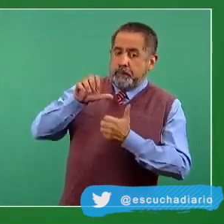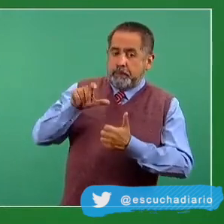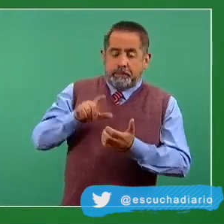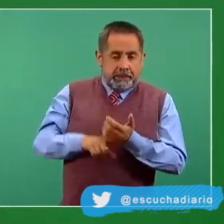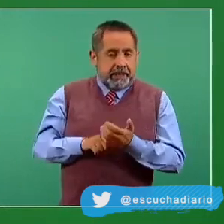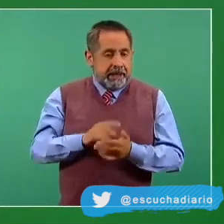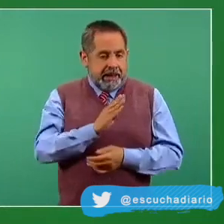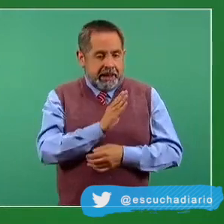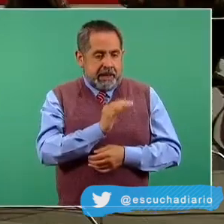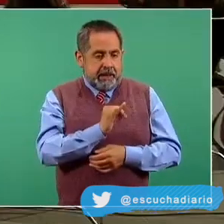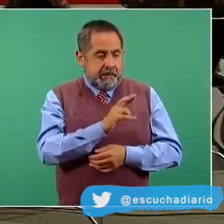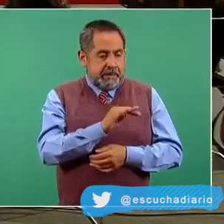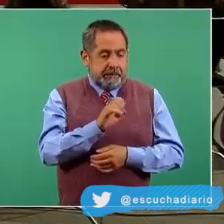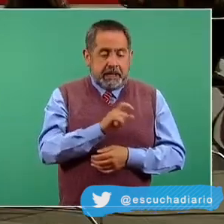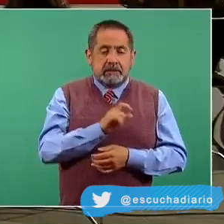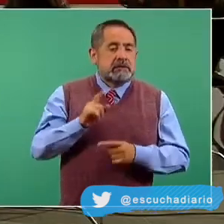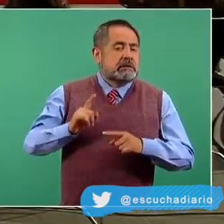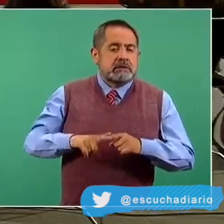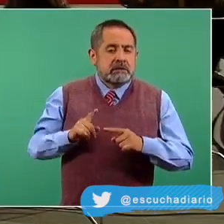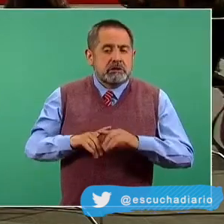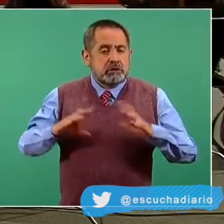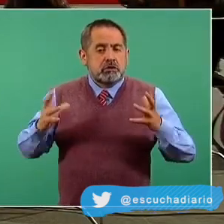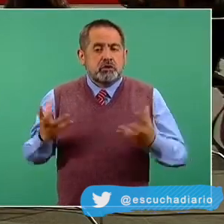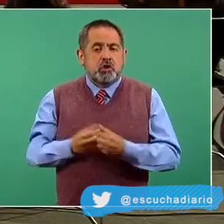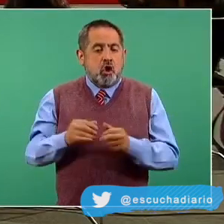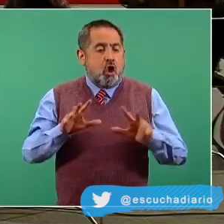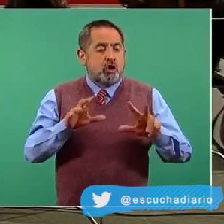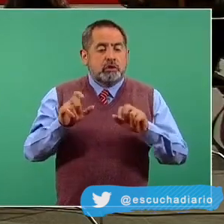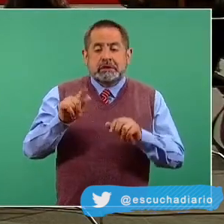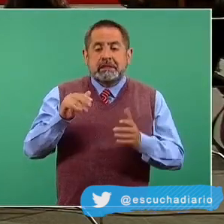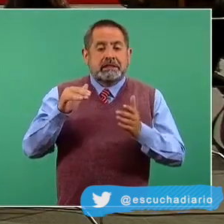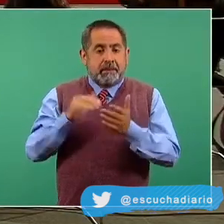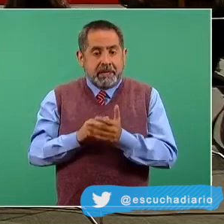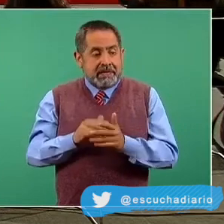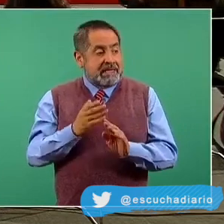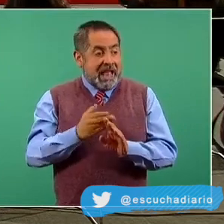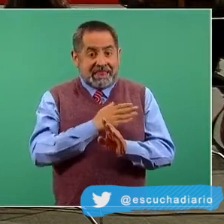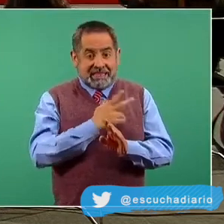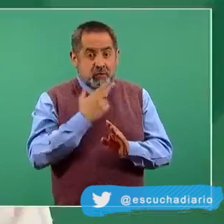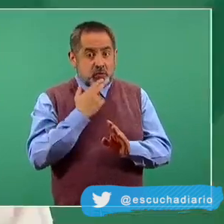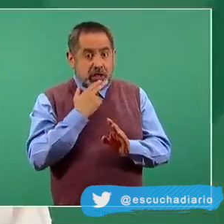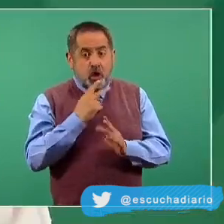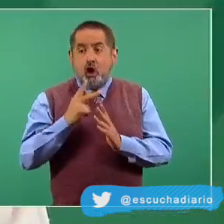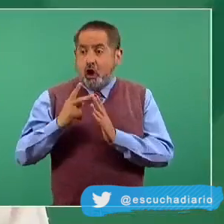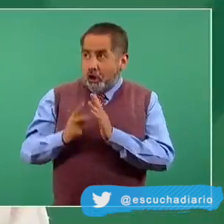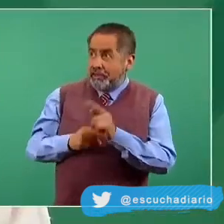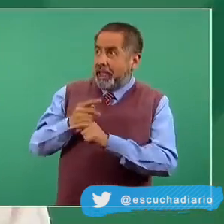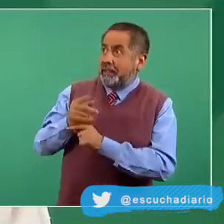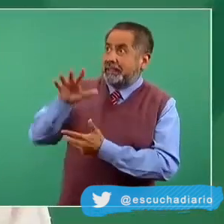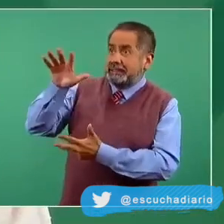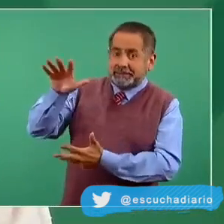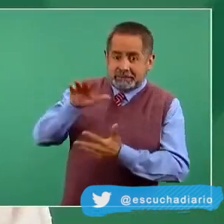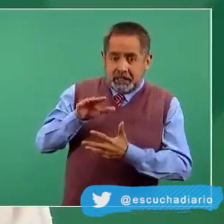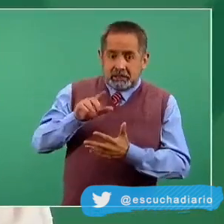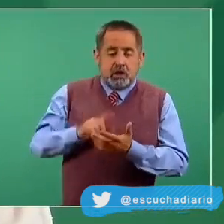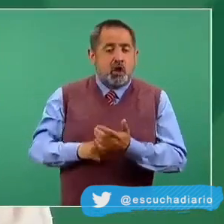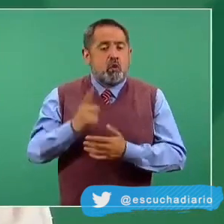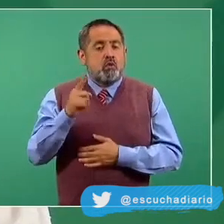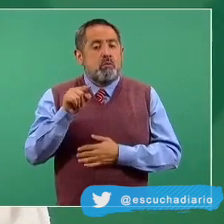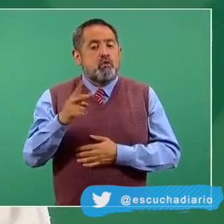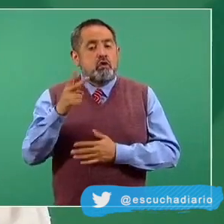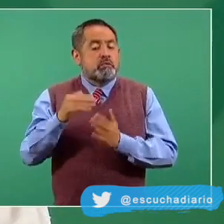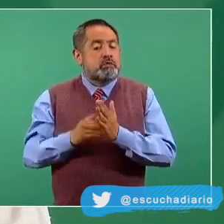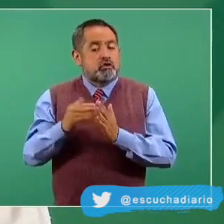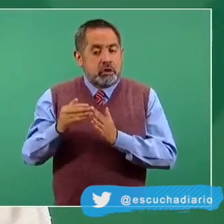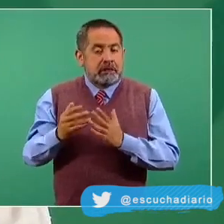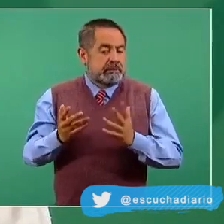Birmex consiste en las 870 mil dosis que fueron utilizadas y otro abastecimiento de 1.2